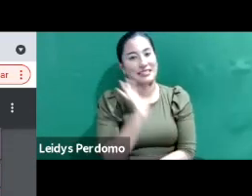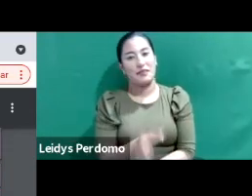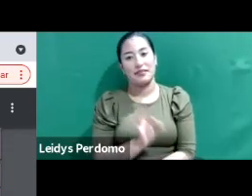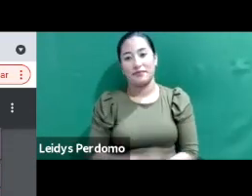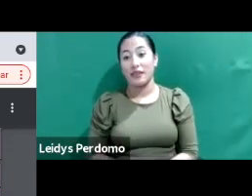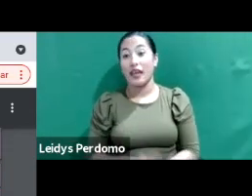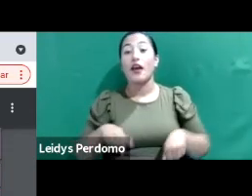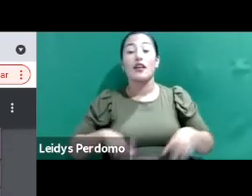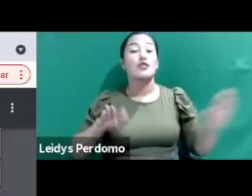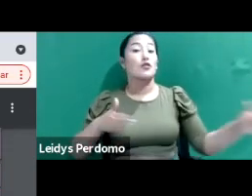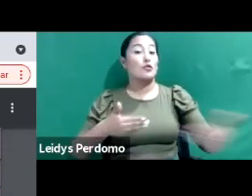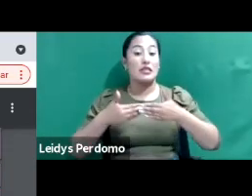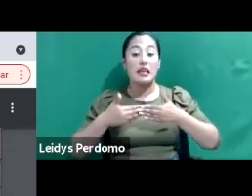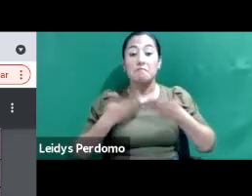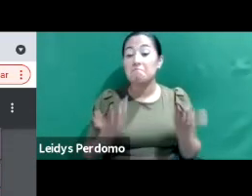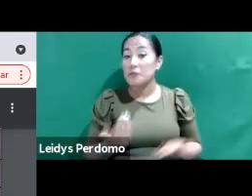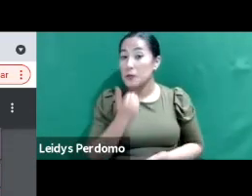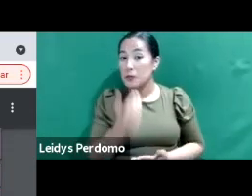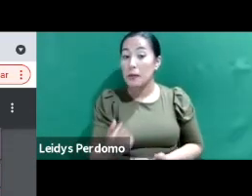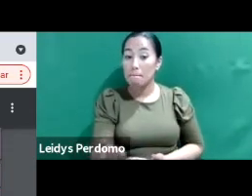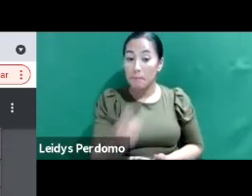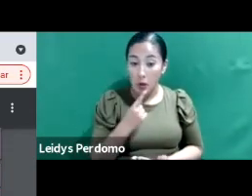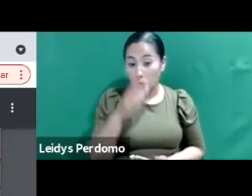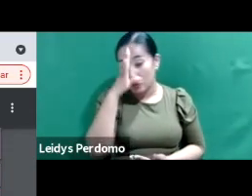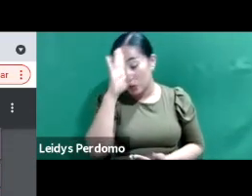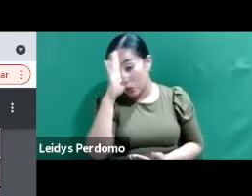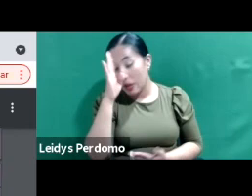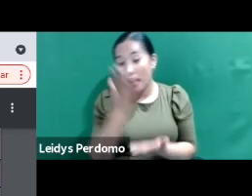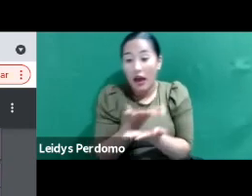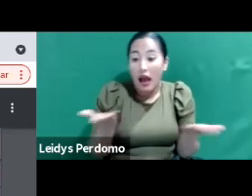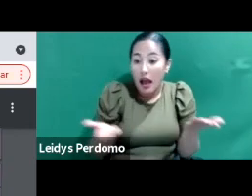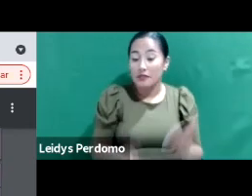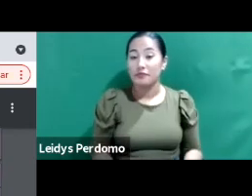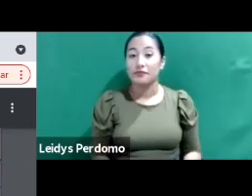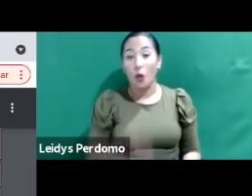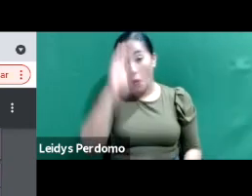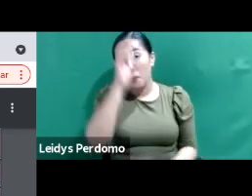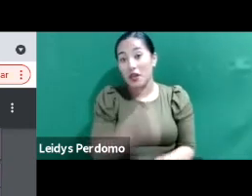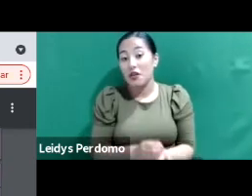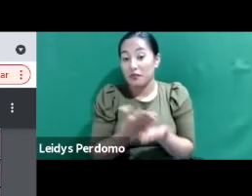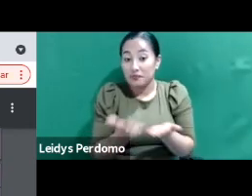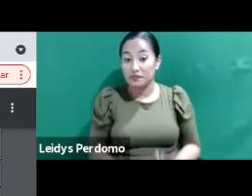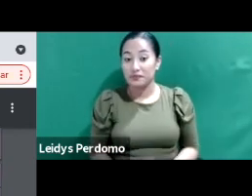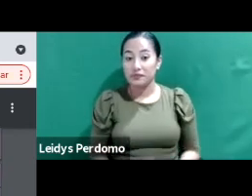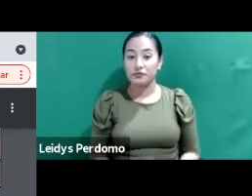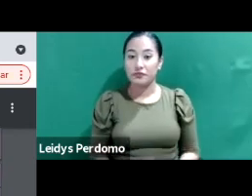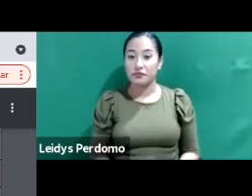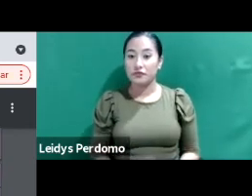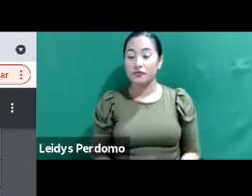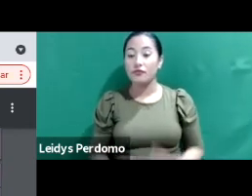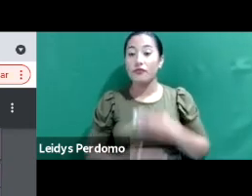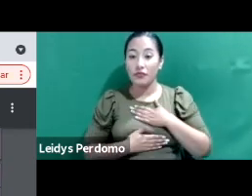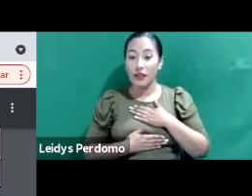esto cierro. No sé si tengan alguna pregunta, duda, inquietud, comentario. Bueno, Diana, yo